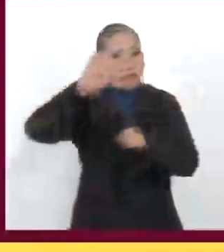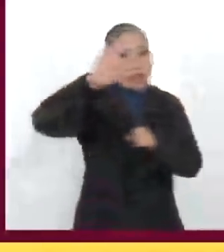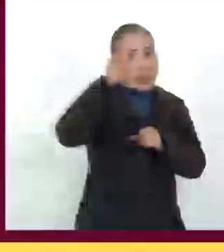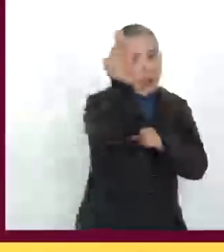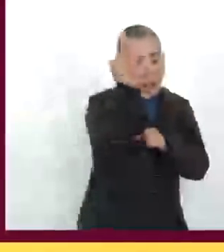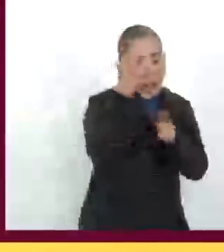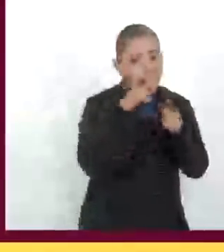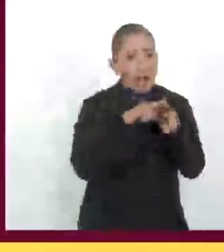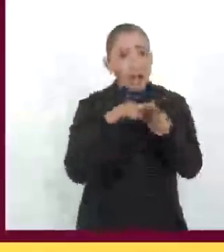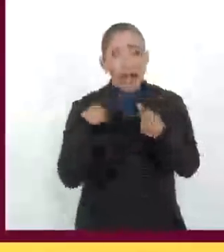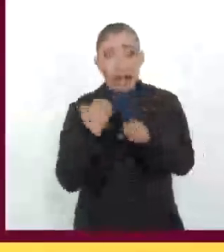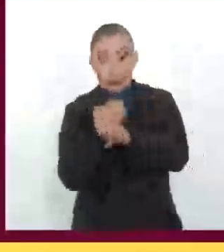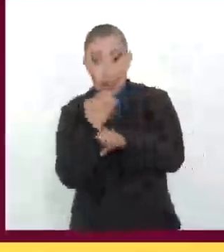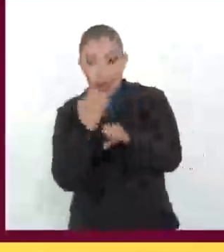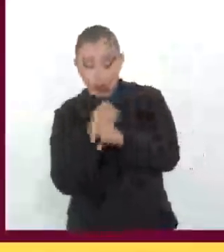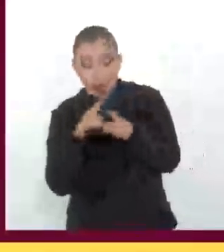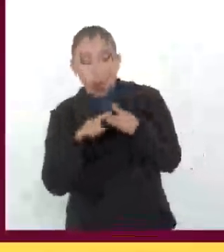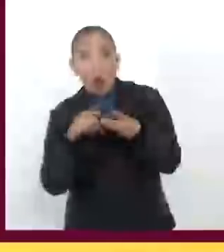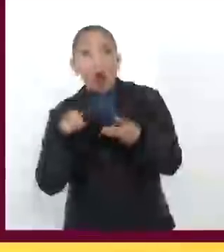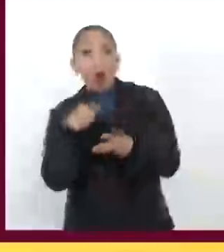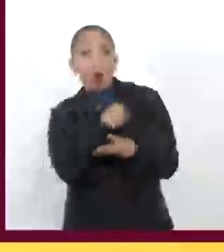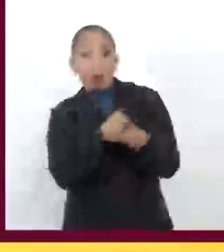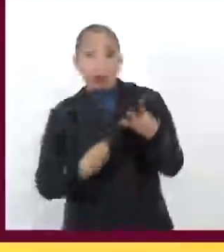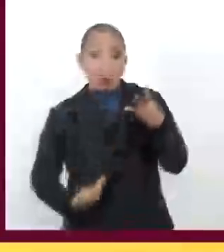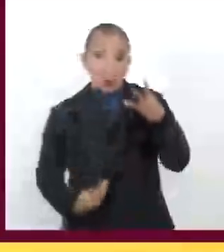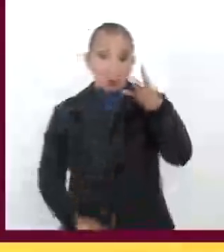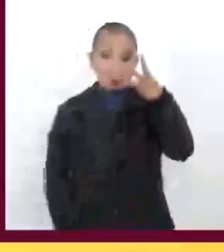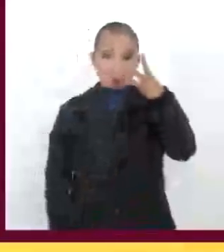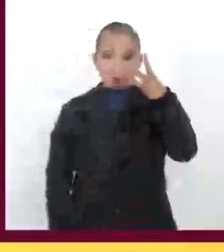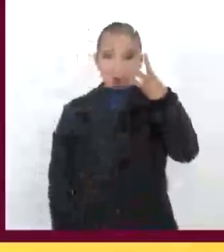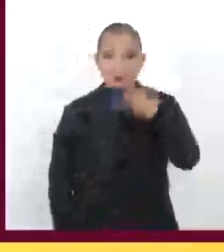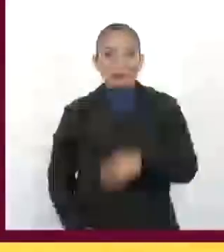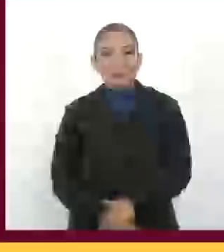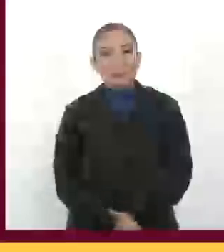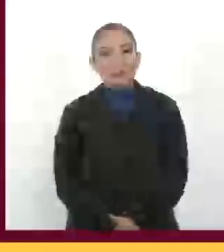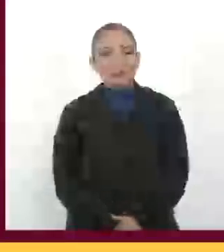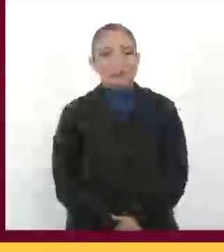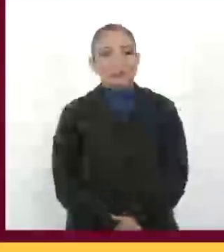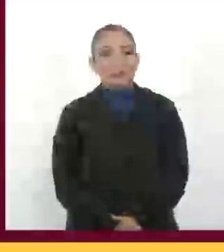son el federal, el estatal y el municipal.